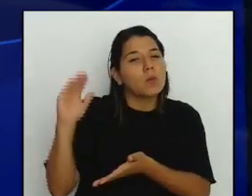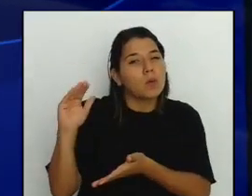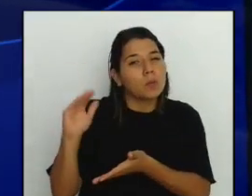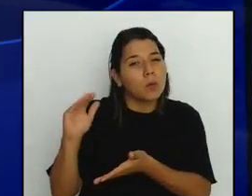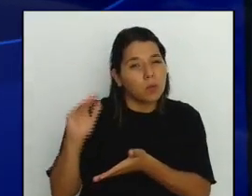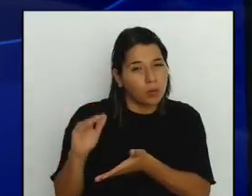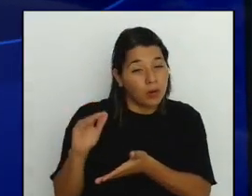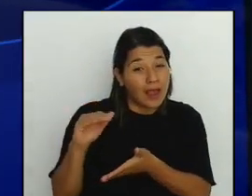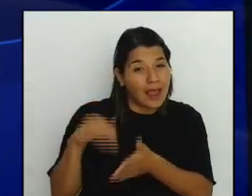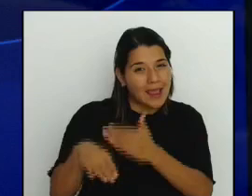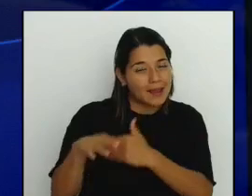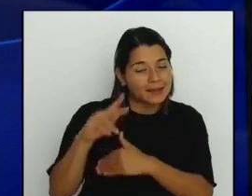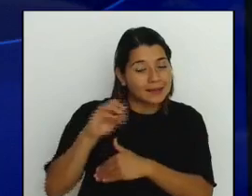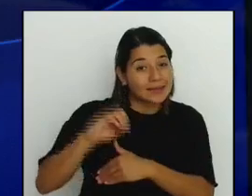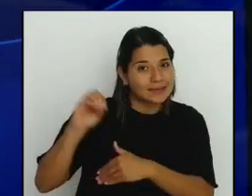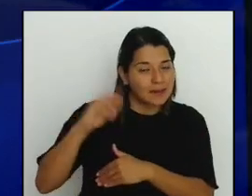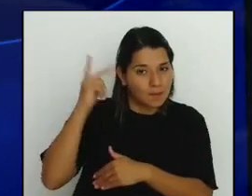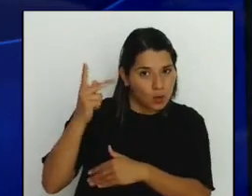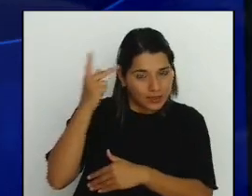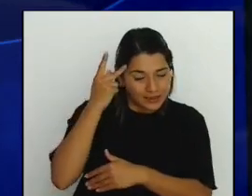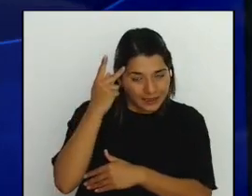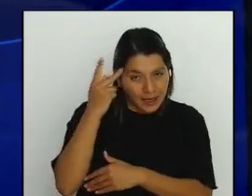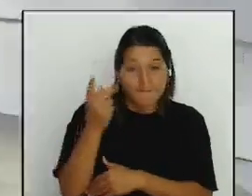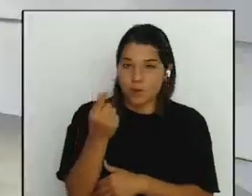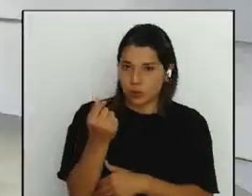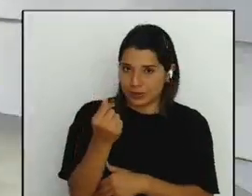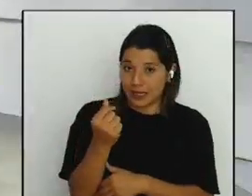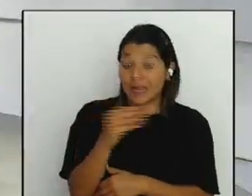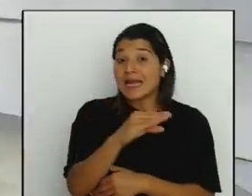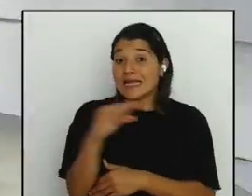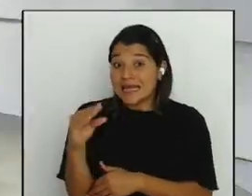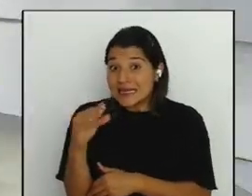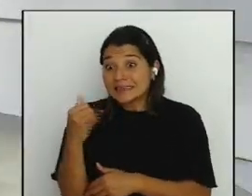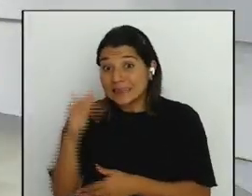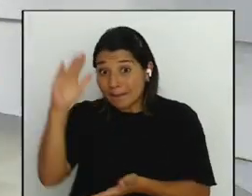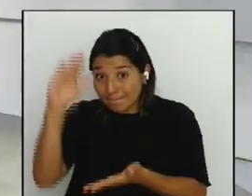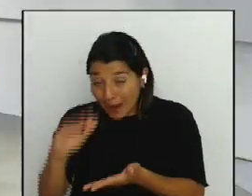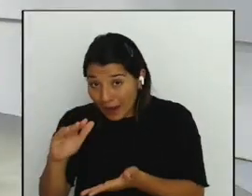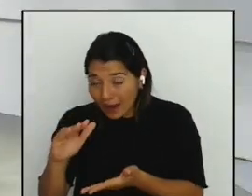reflejando en las tasas de interés, pero meses después. Gracias, Ana Marta, por esta información. Buenas noches. Buenas noches.